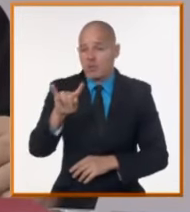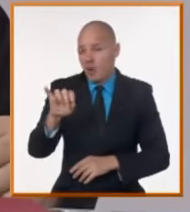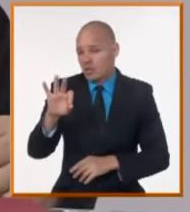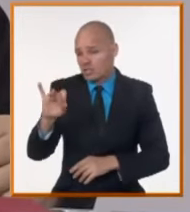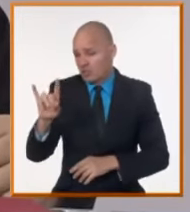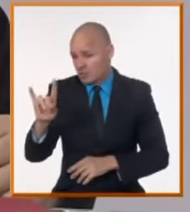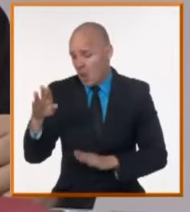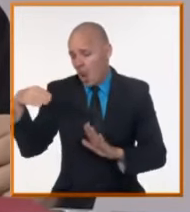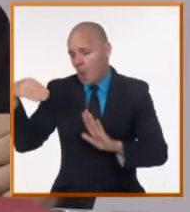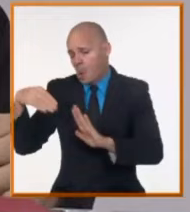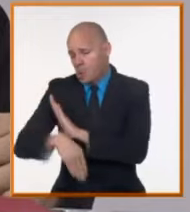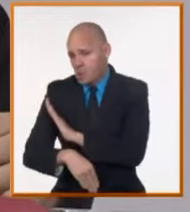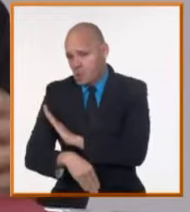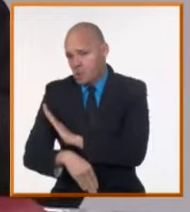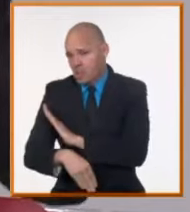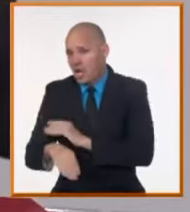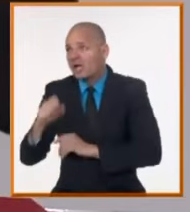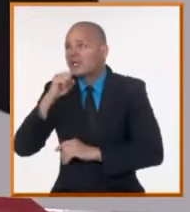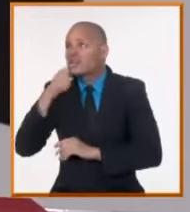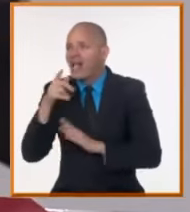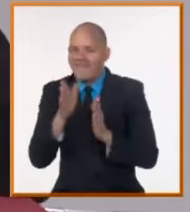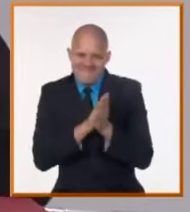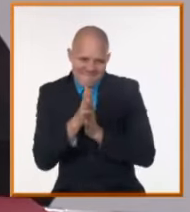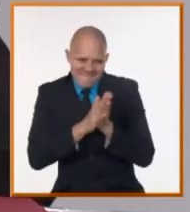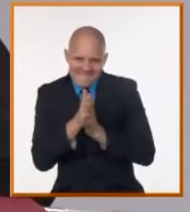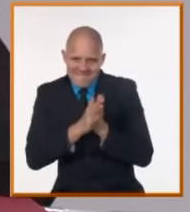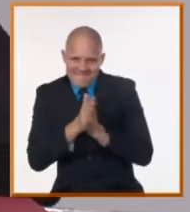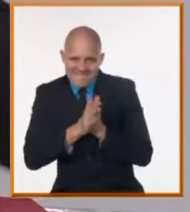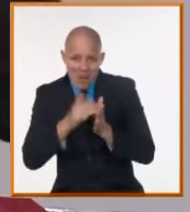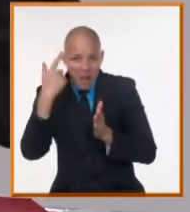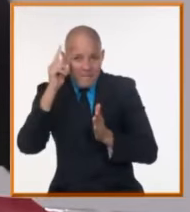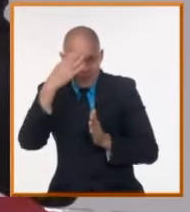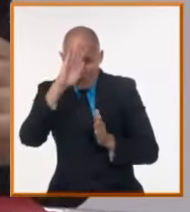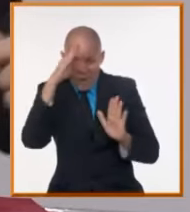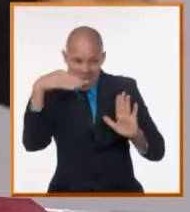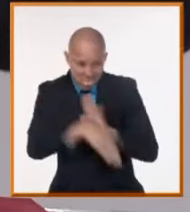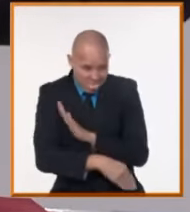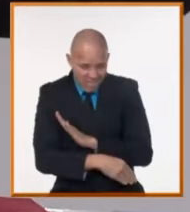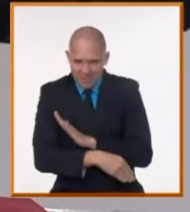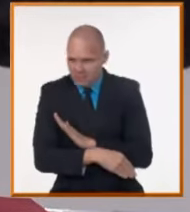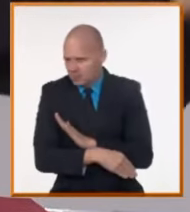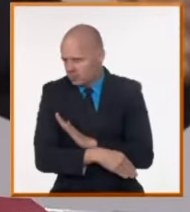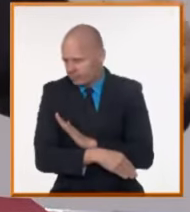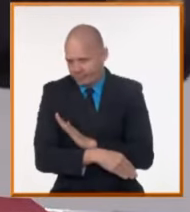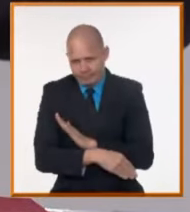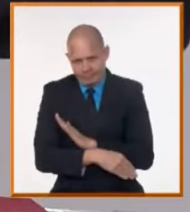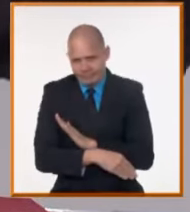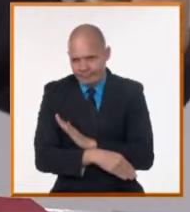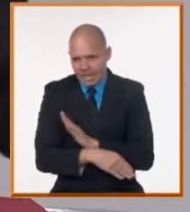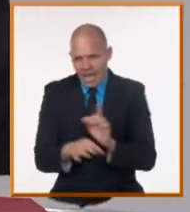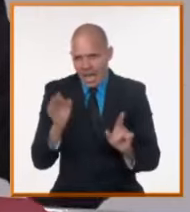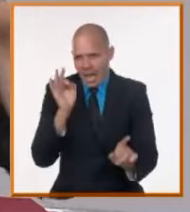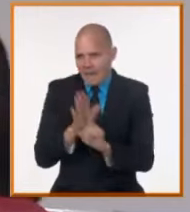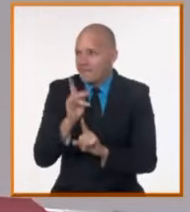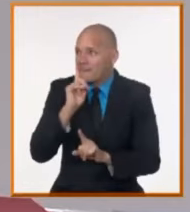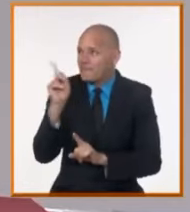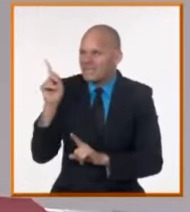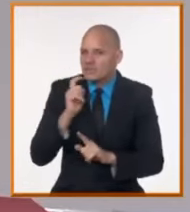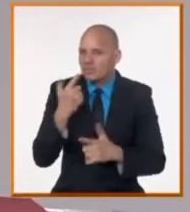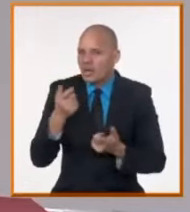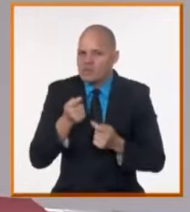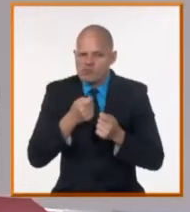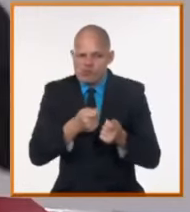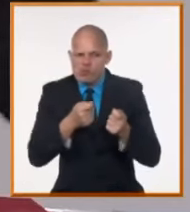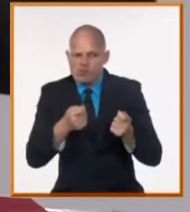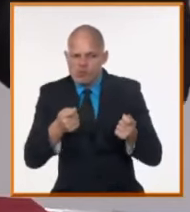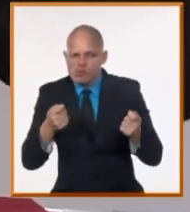que nosotros no íbamos a rendir. Y comenzaron una campaña de acoso despiadado, sin escrúpulos, para